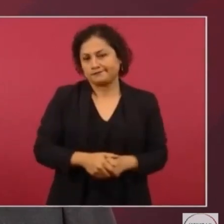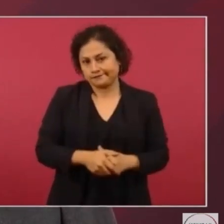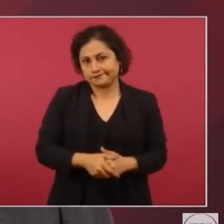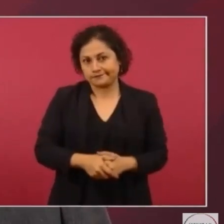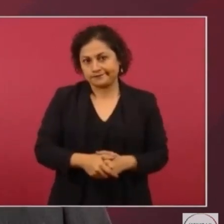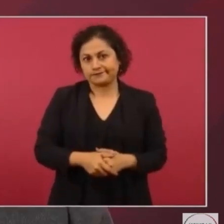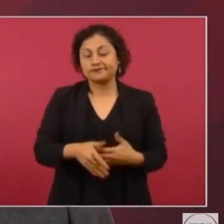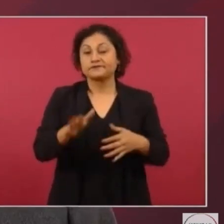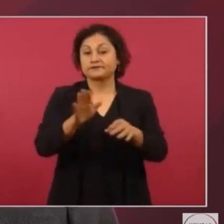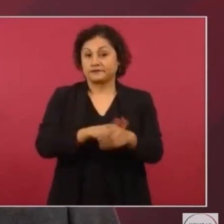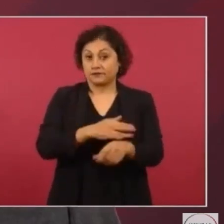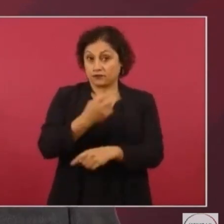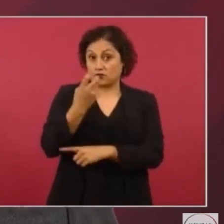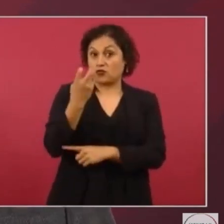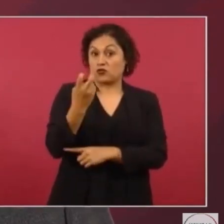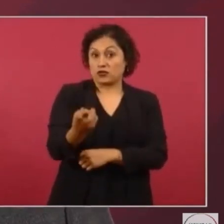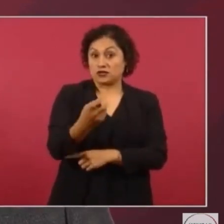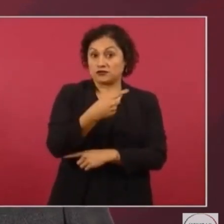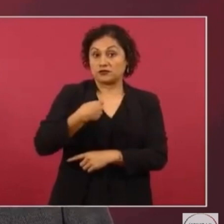Por eso podemos resistir,